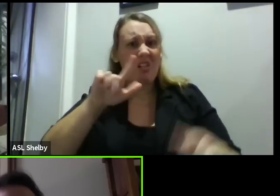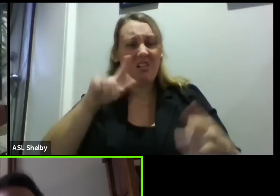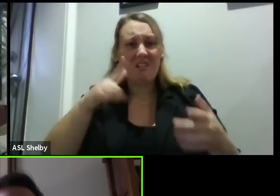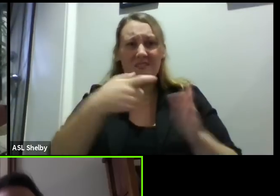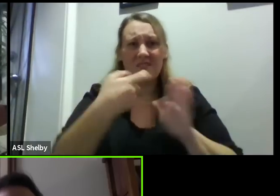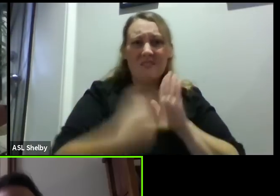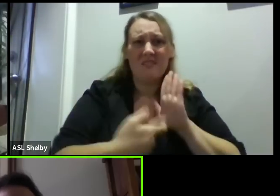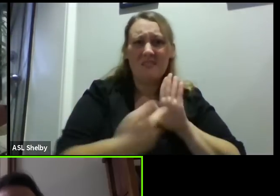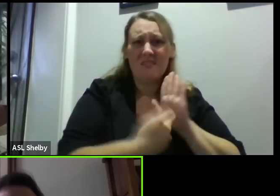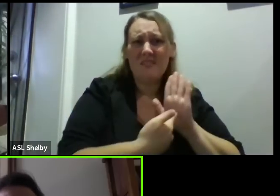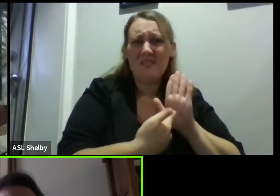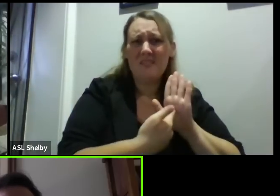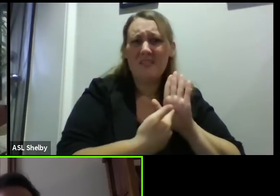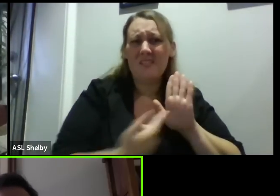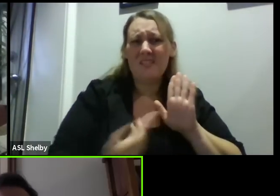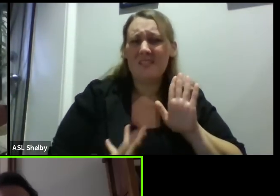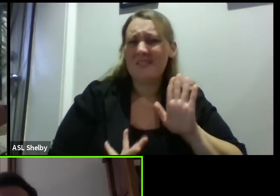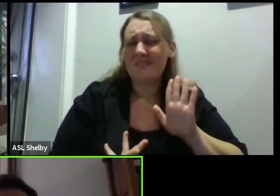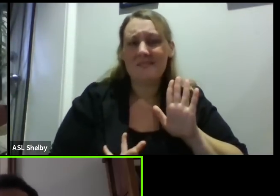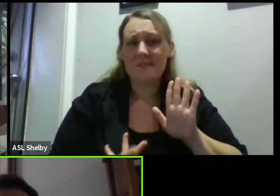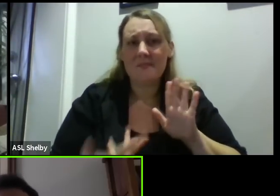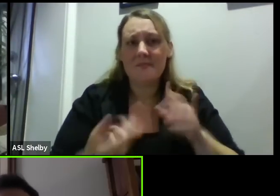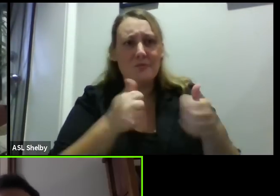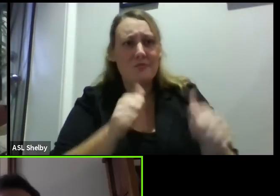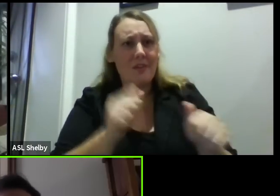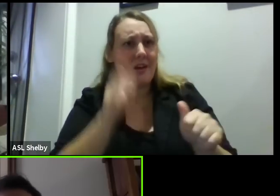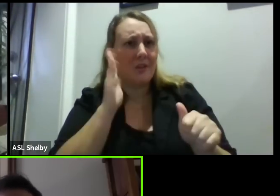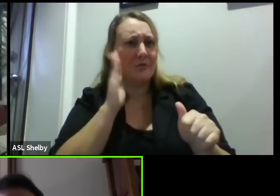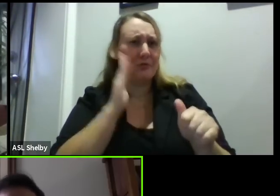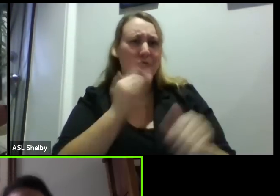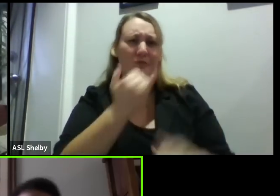try to see if there is an issue involving your immigration status.